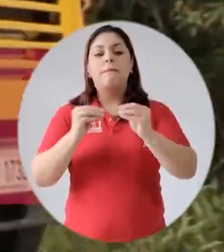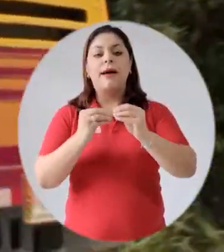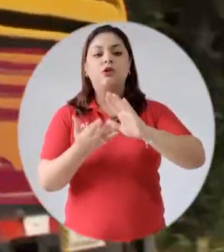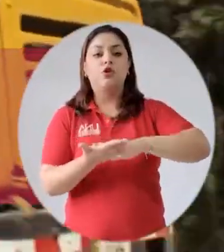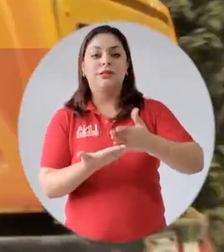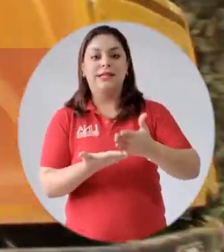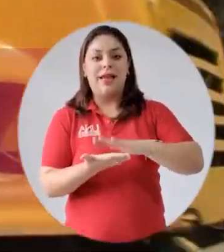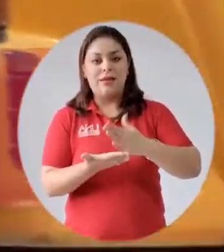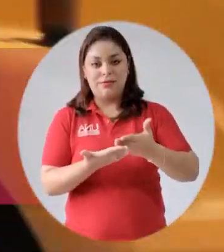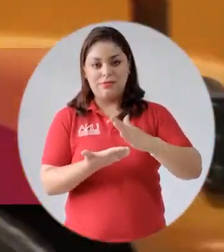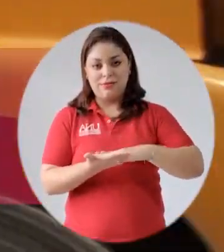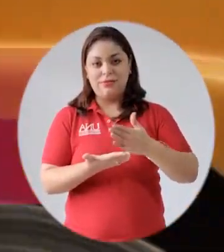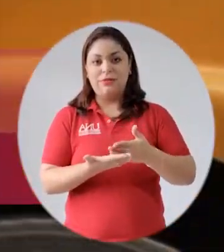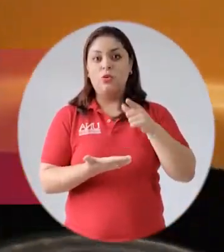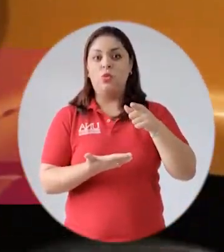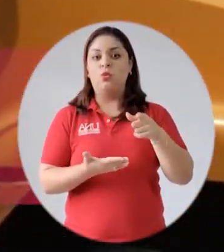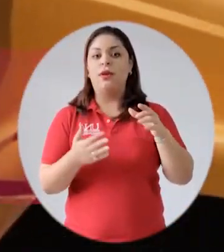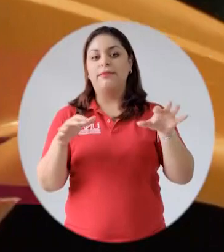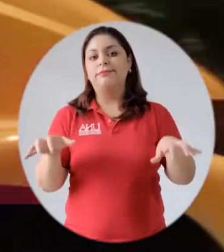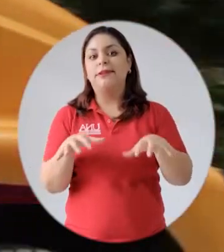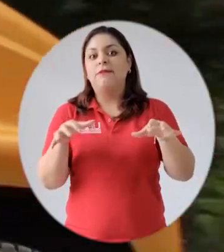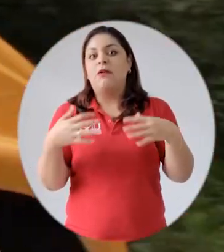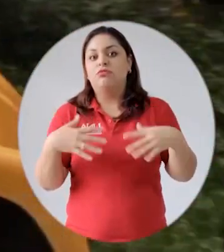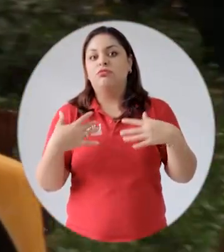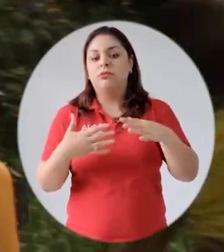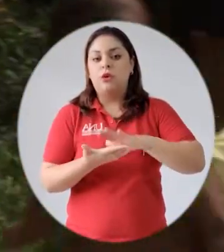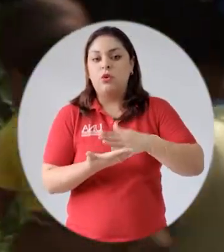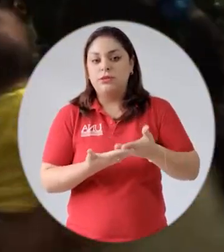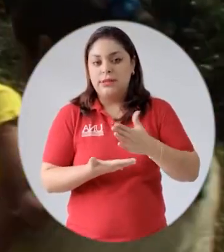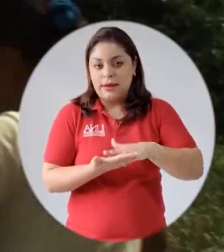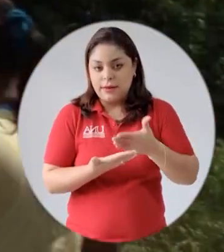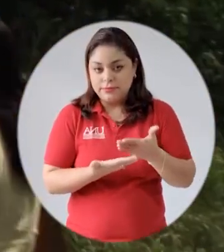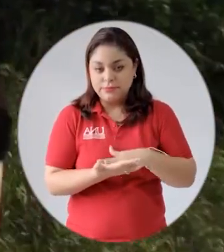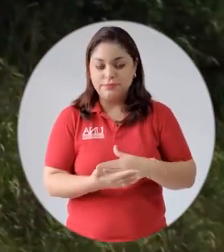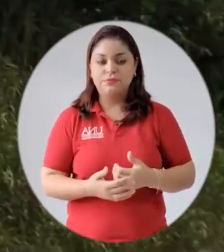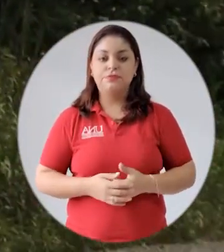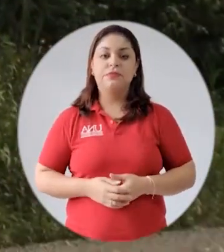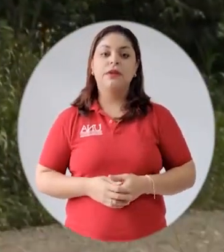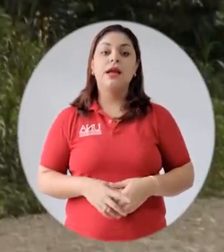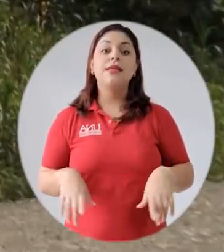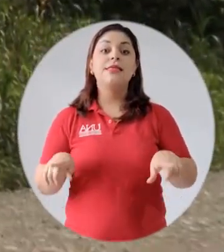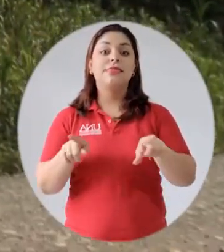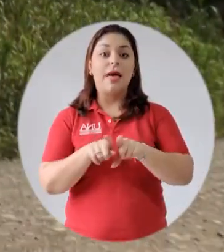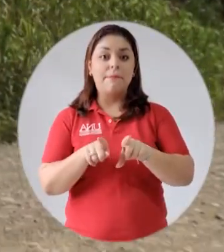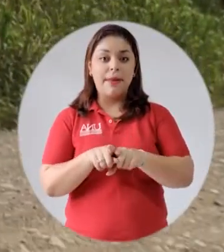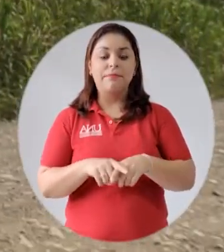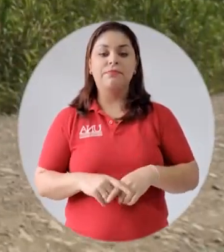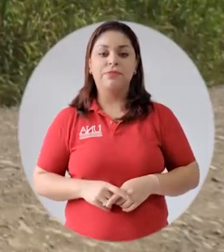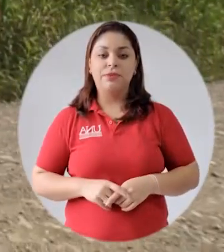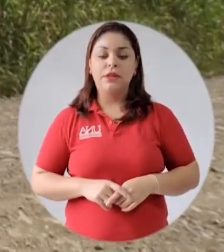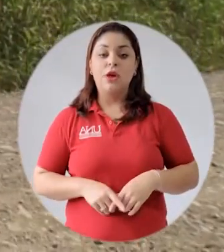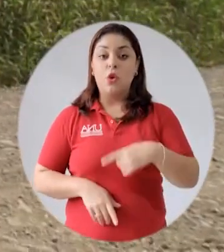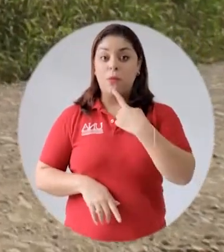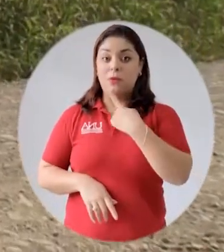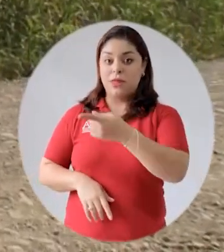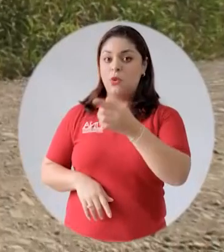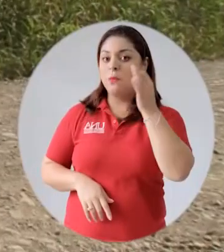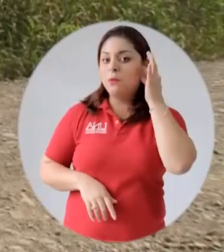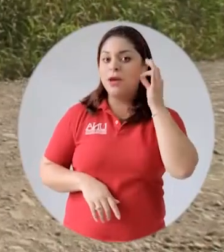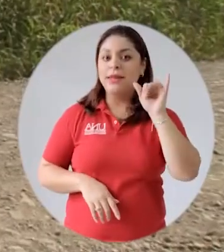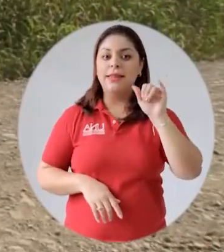que de repente nos están escuchando ahorita y viéndonos acá, dicen, claro, o sea, es que no paro de trabajar, ¿verdad? Y